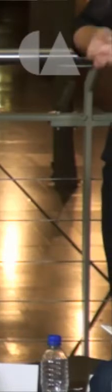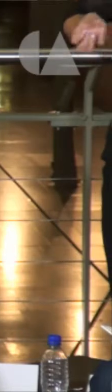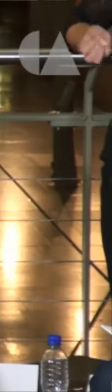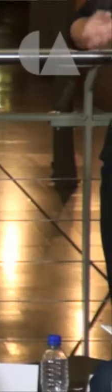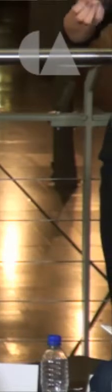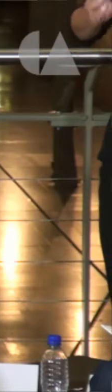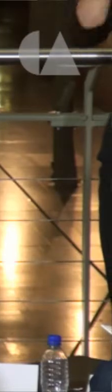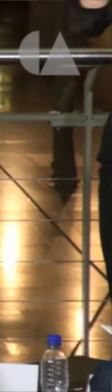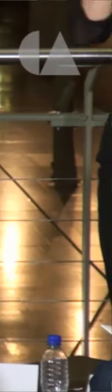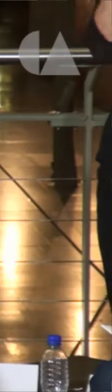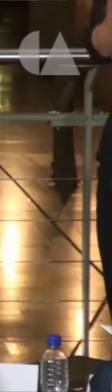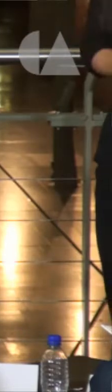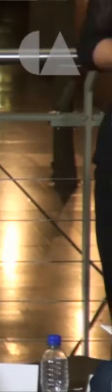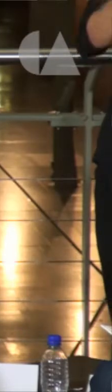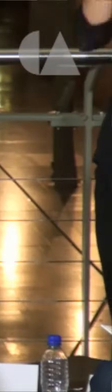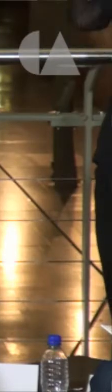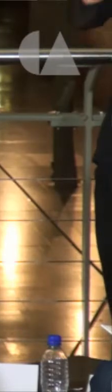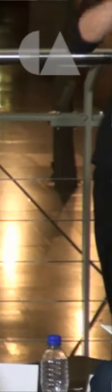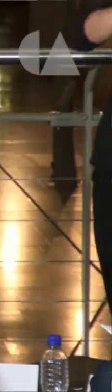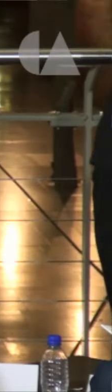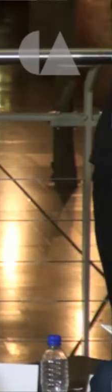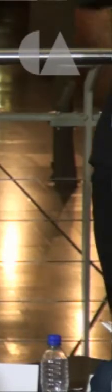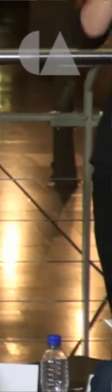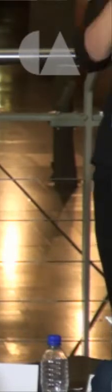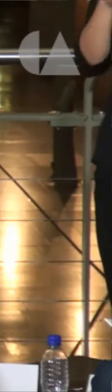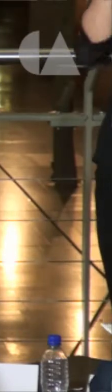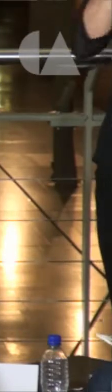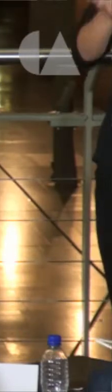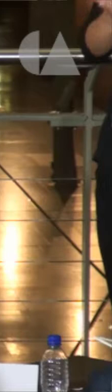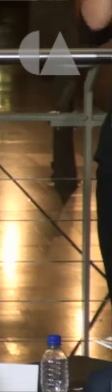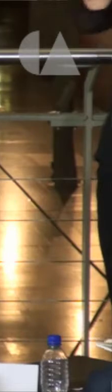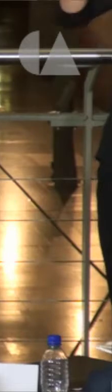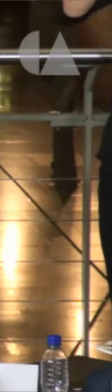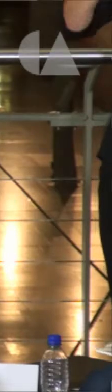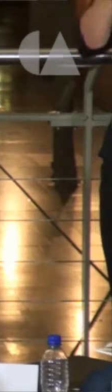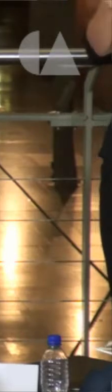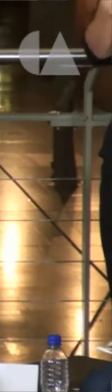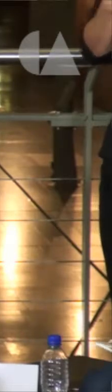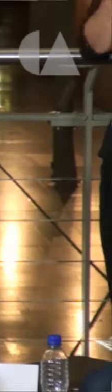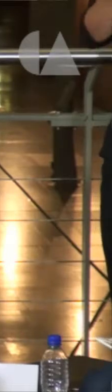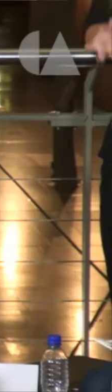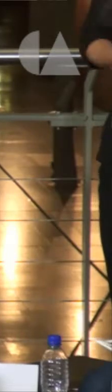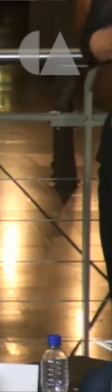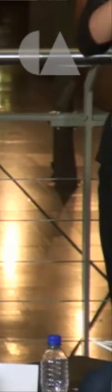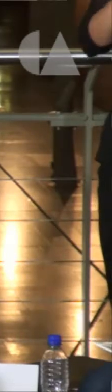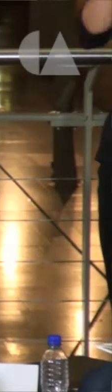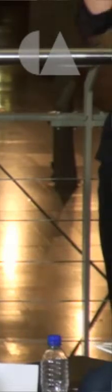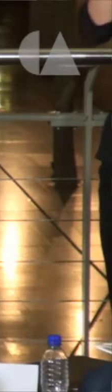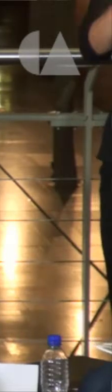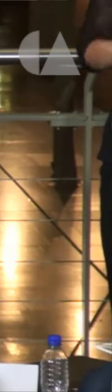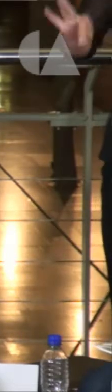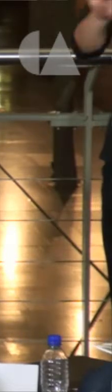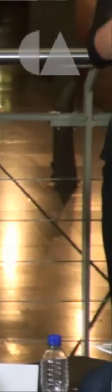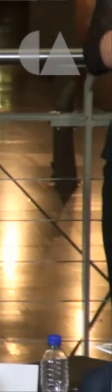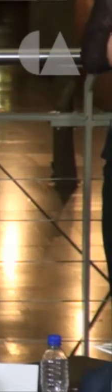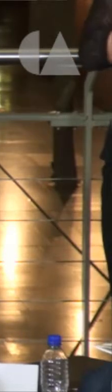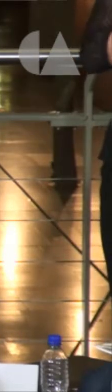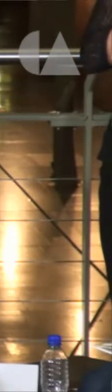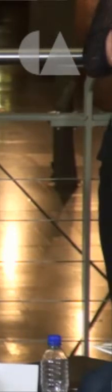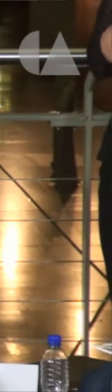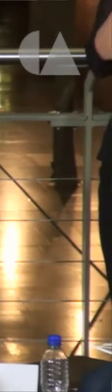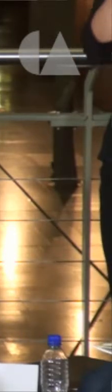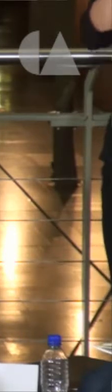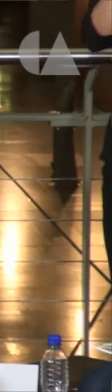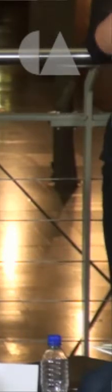para mí es así una gran herramienta es mucho amor eso es una semilla que pones ahí que crece